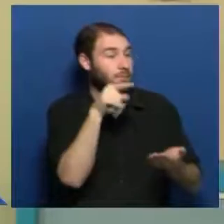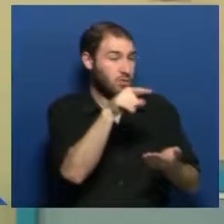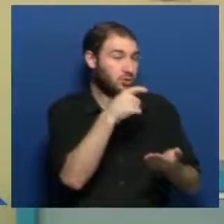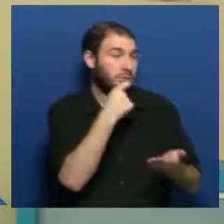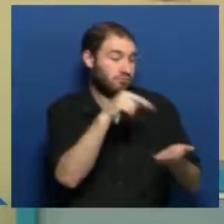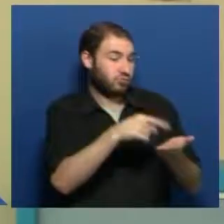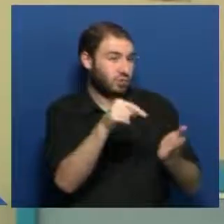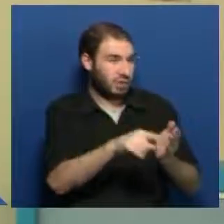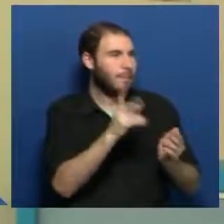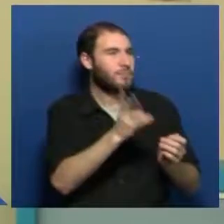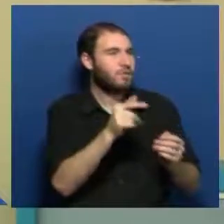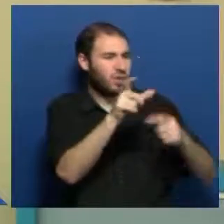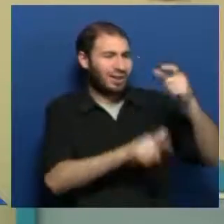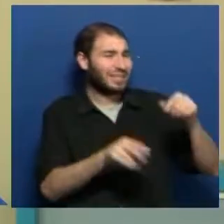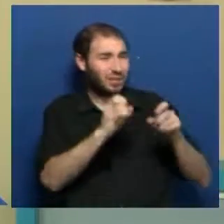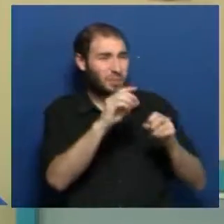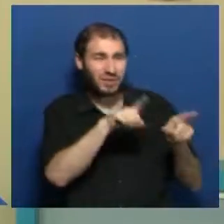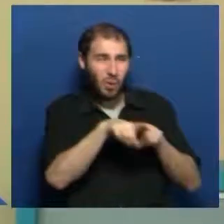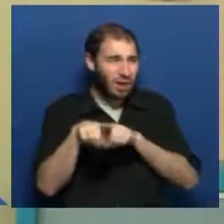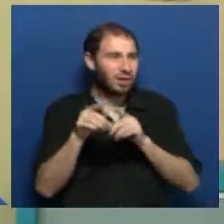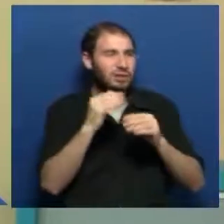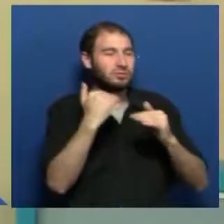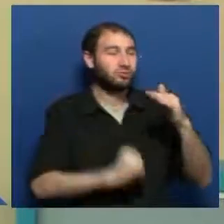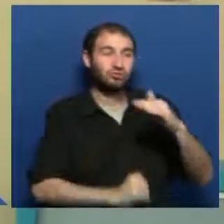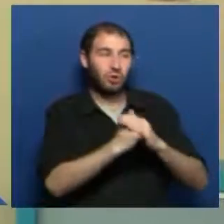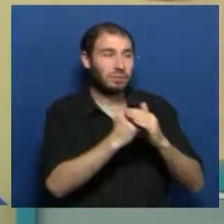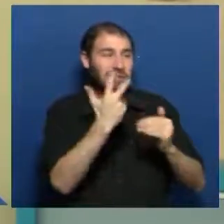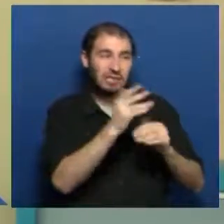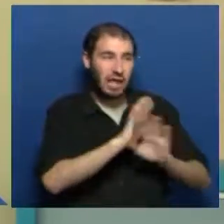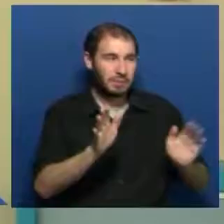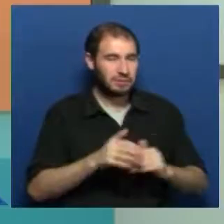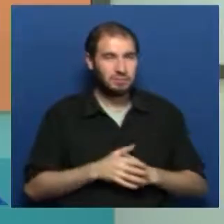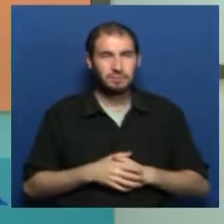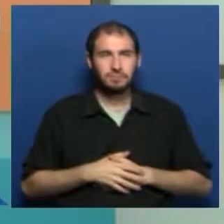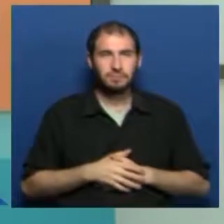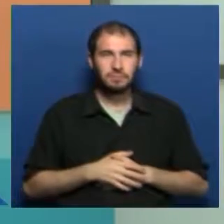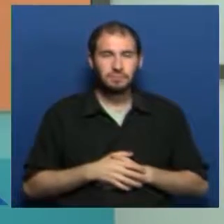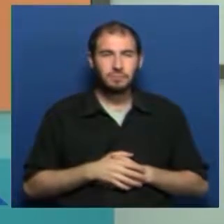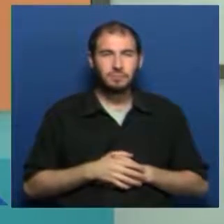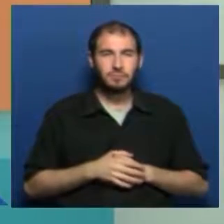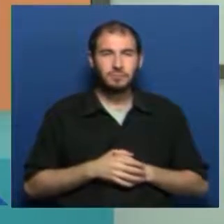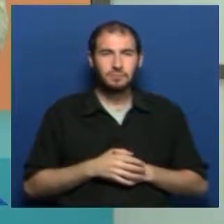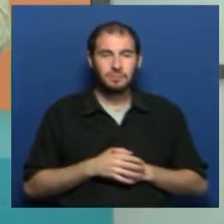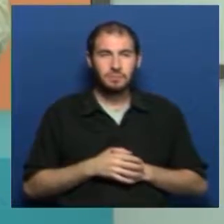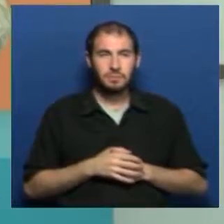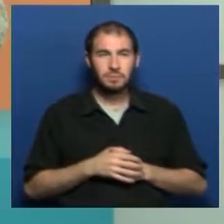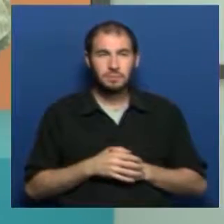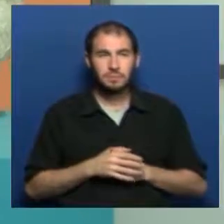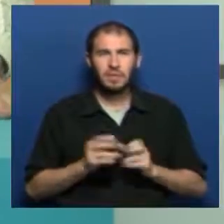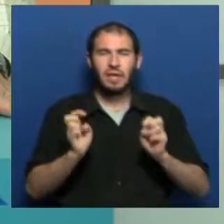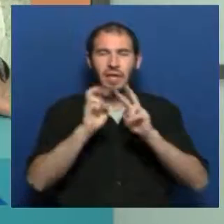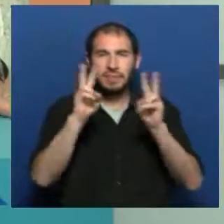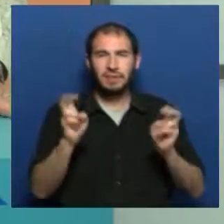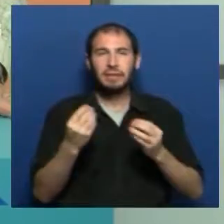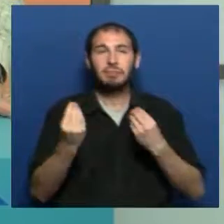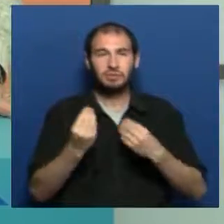en este artículo, prohibir las colectoras y que solamente haya un límite de 3? En realidad, el tema